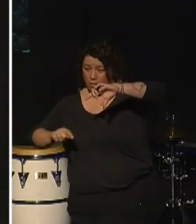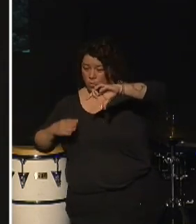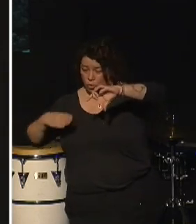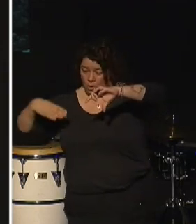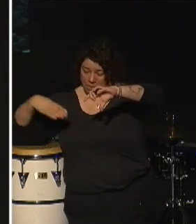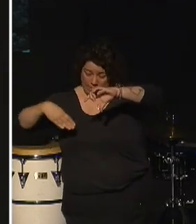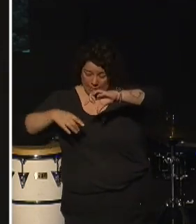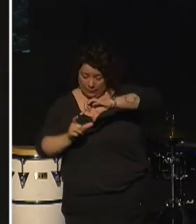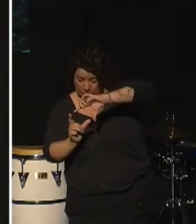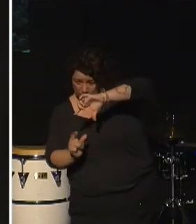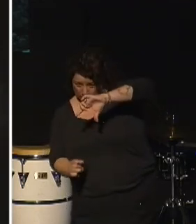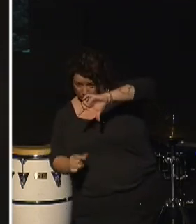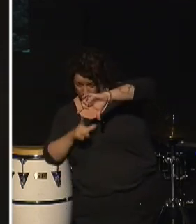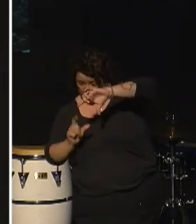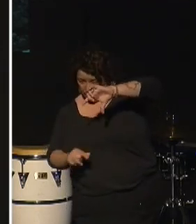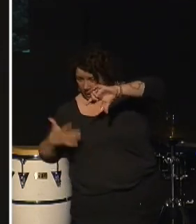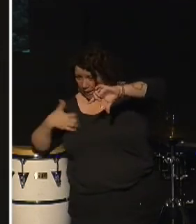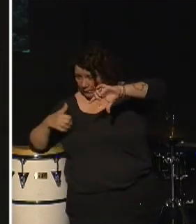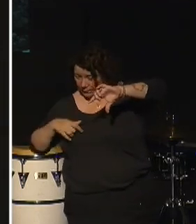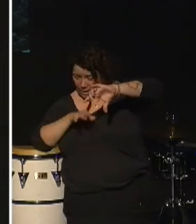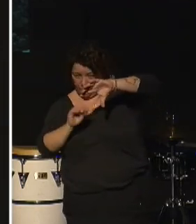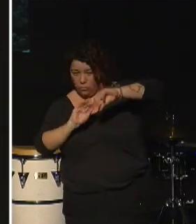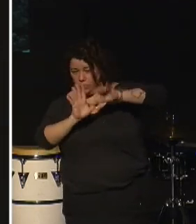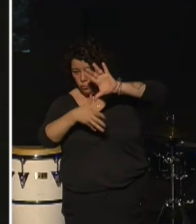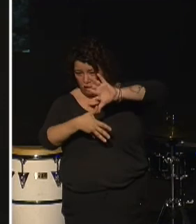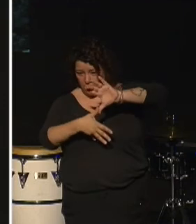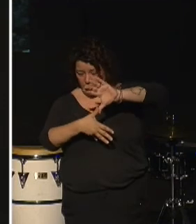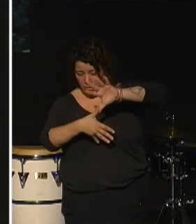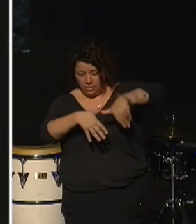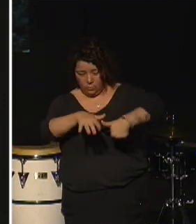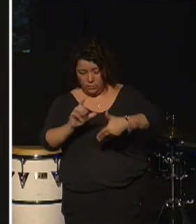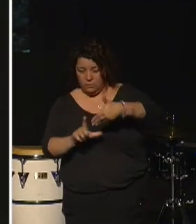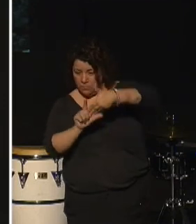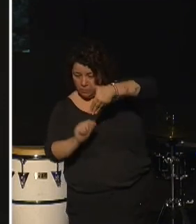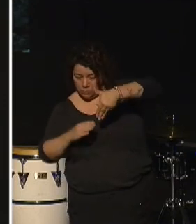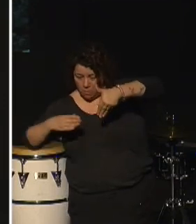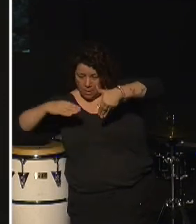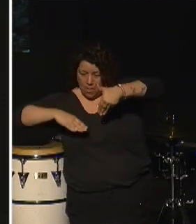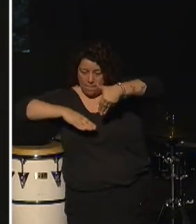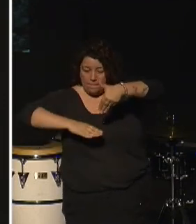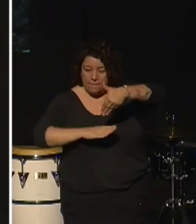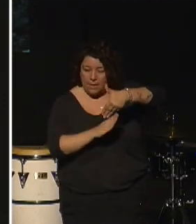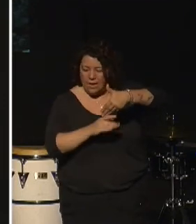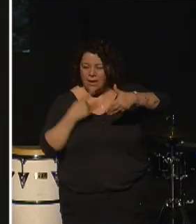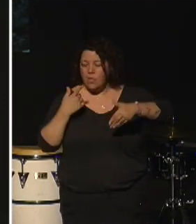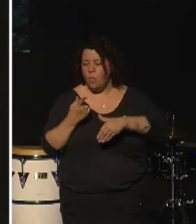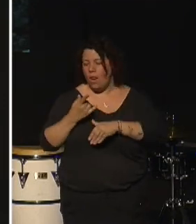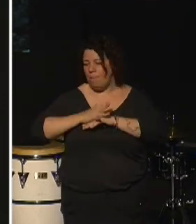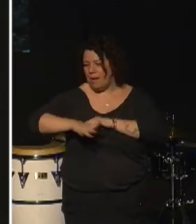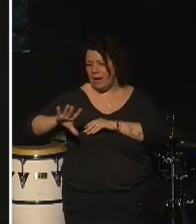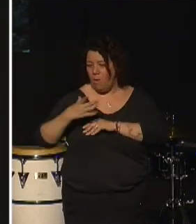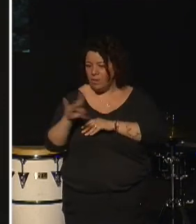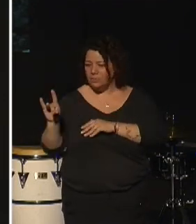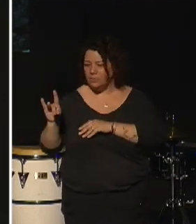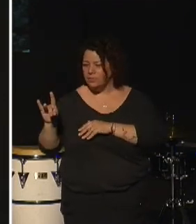el piquito que estaba más abajo del todo en América, cuando tú pasabas el Cabo de Hornos, eras tan buen marinero que